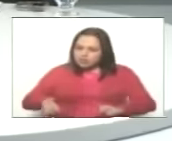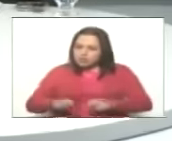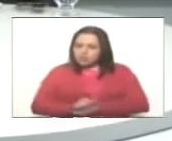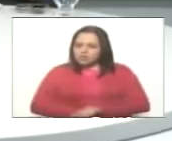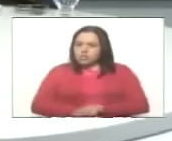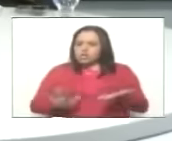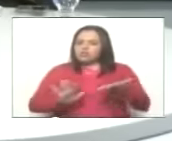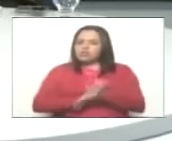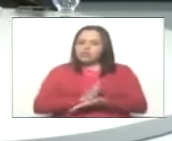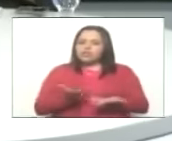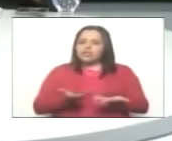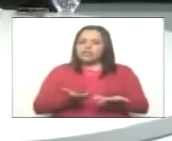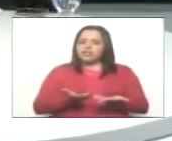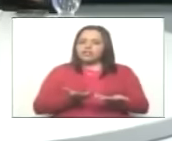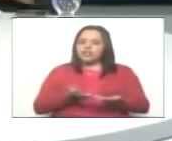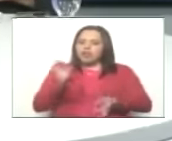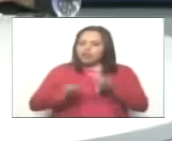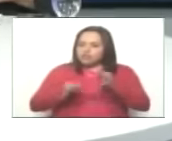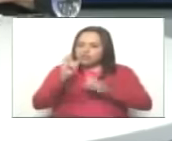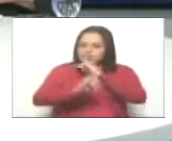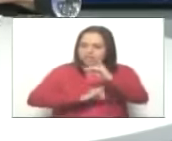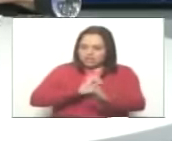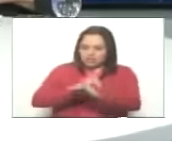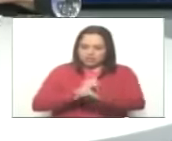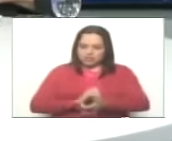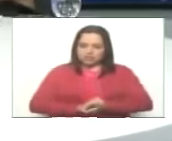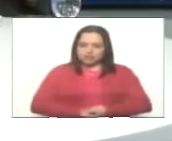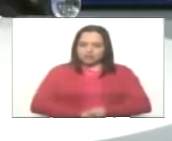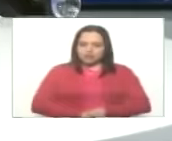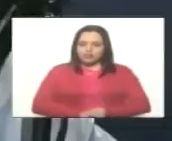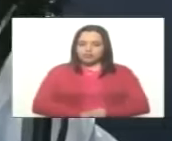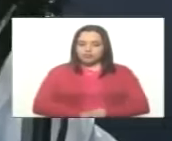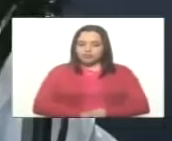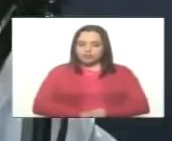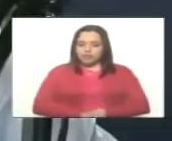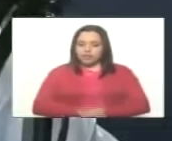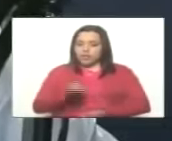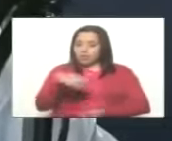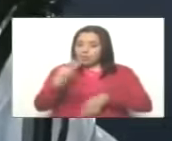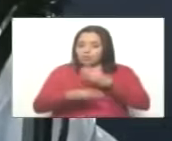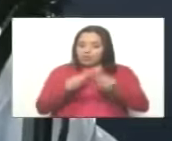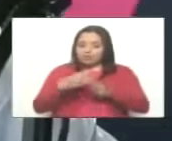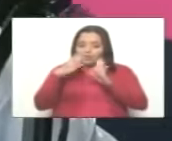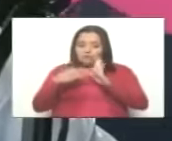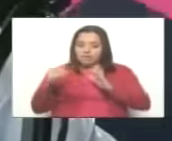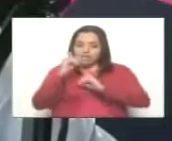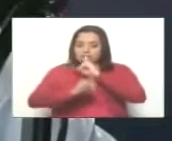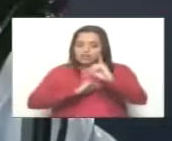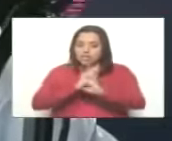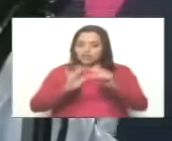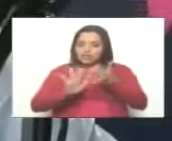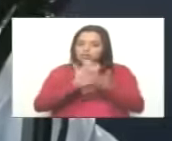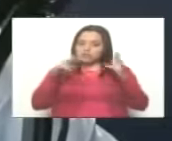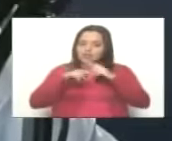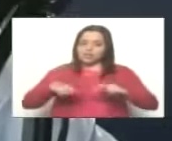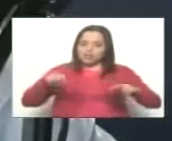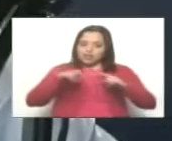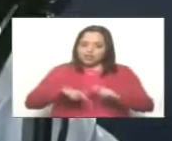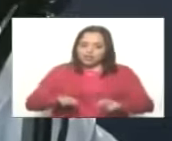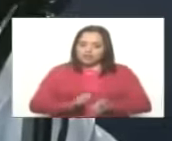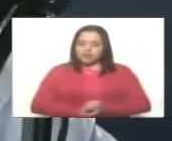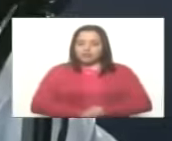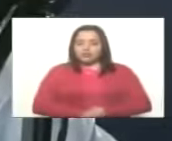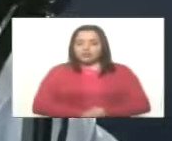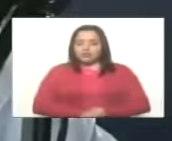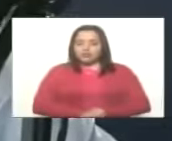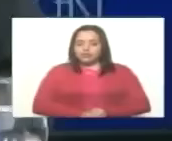carácter penal internacional. Esto va a ser un modelo internacional de investigación para casos,